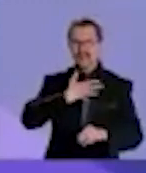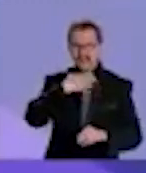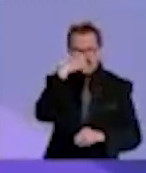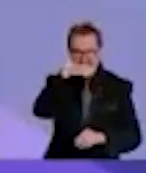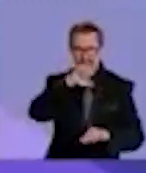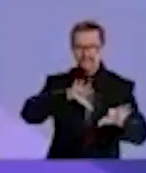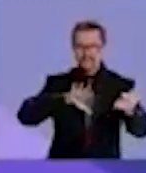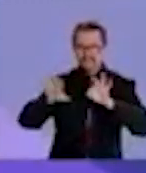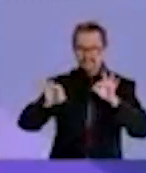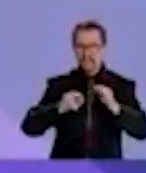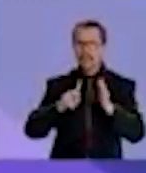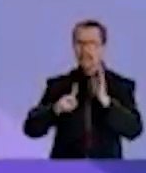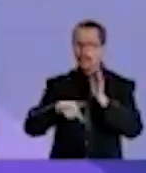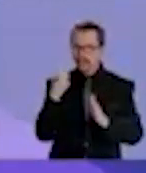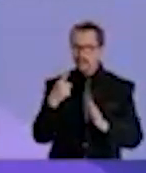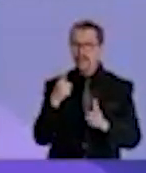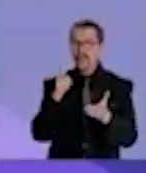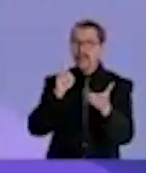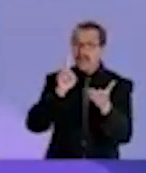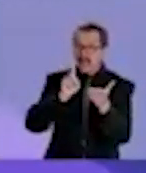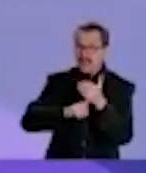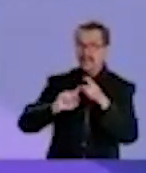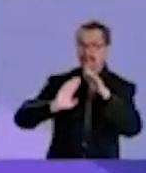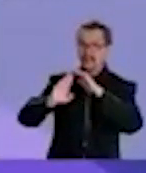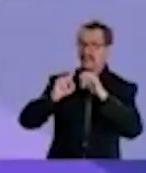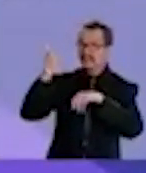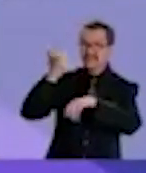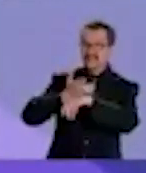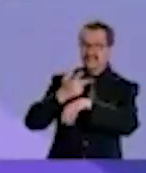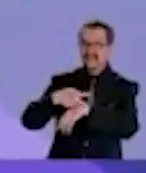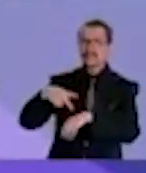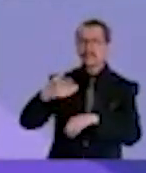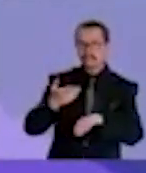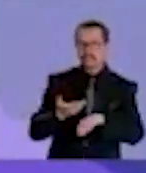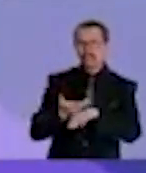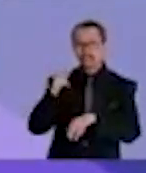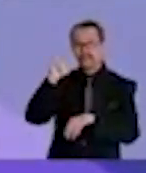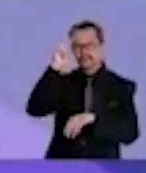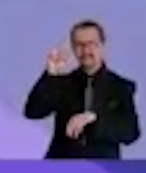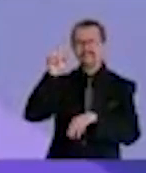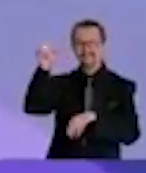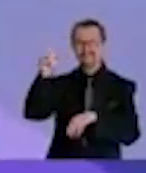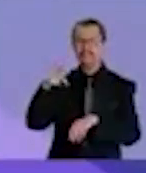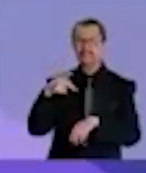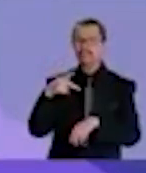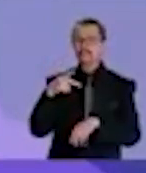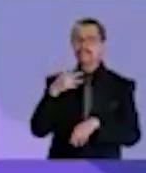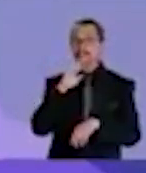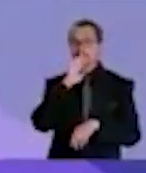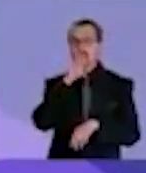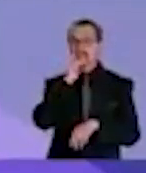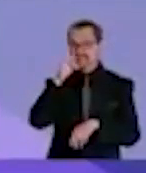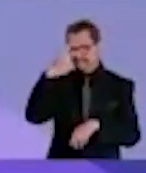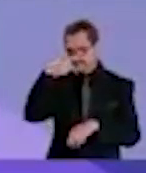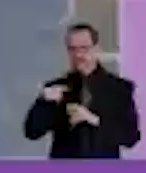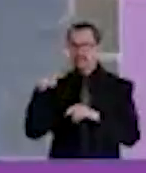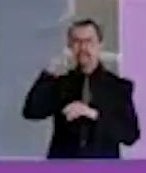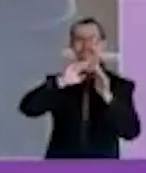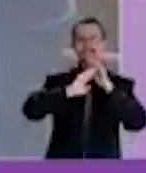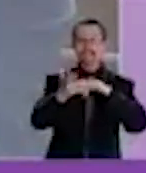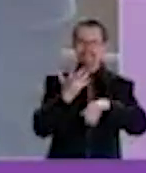eeuu que necesitamos acá que son hijos de nuestros migrantes y que tienen la oportunidad de trabajar en empresas en mexico